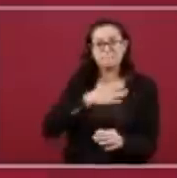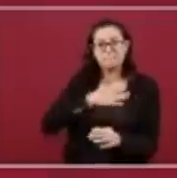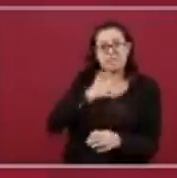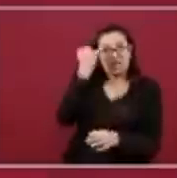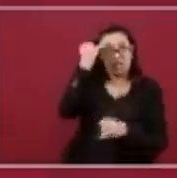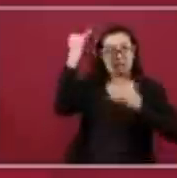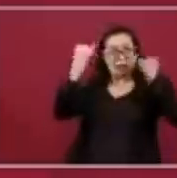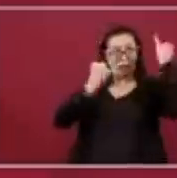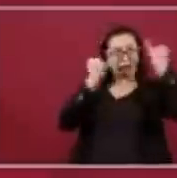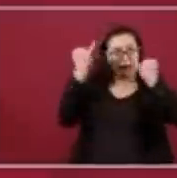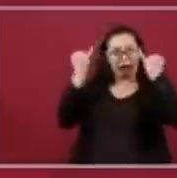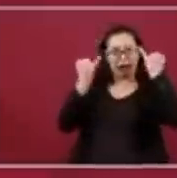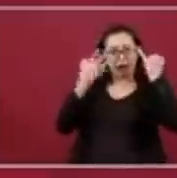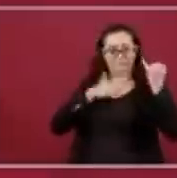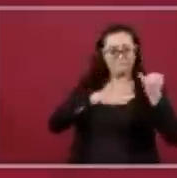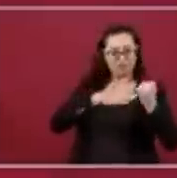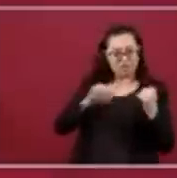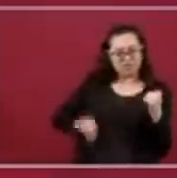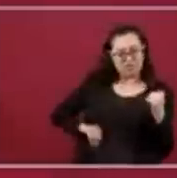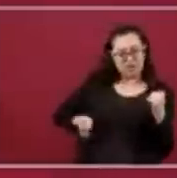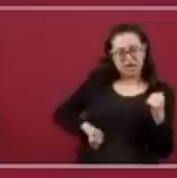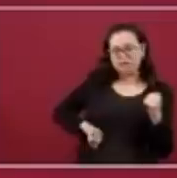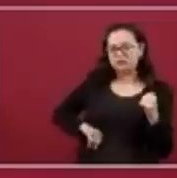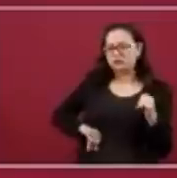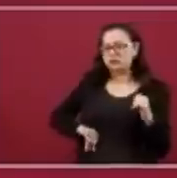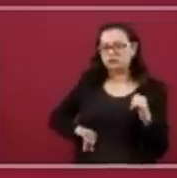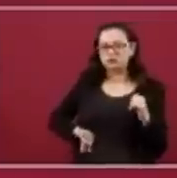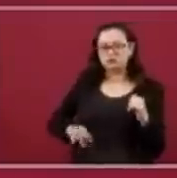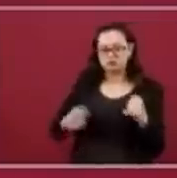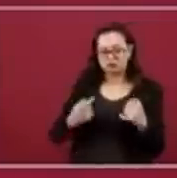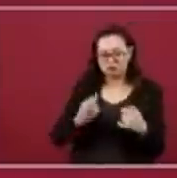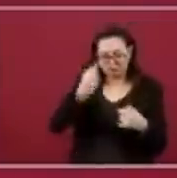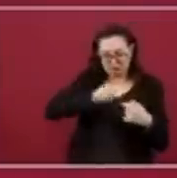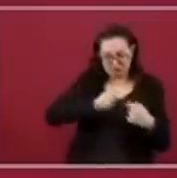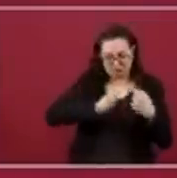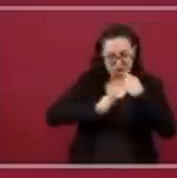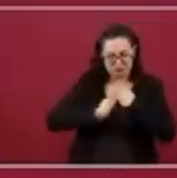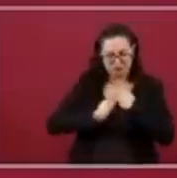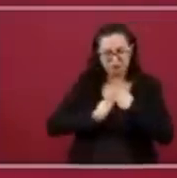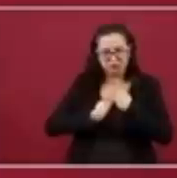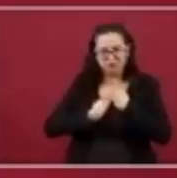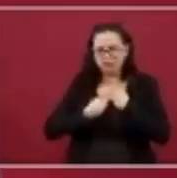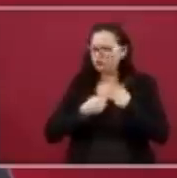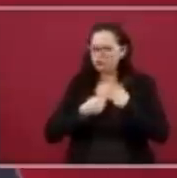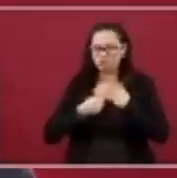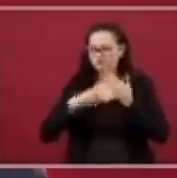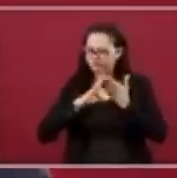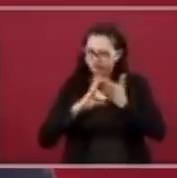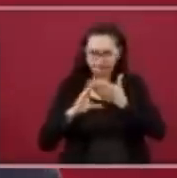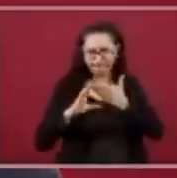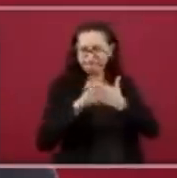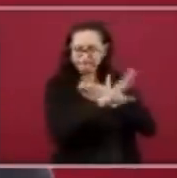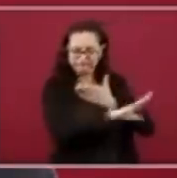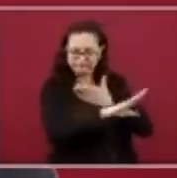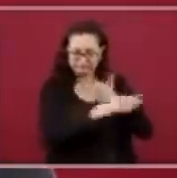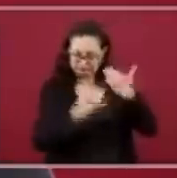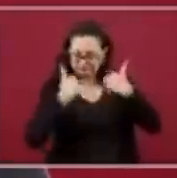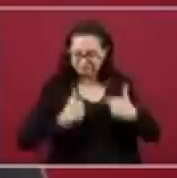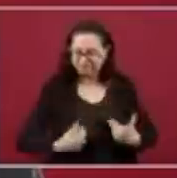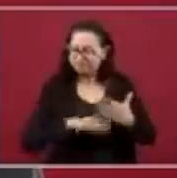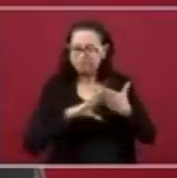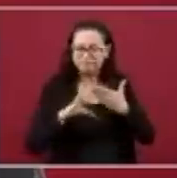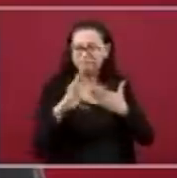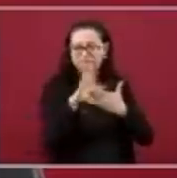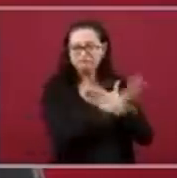ideológica o de los intereses hegemónicos, sino en función